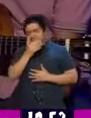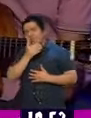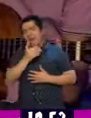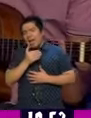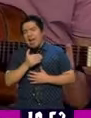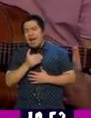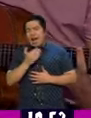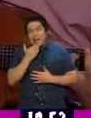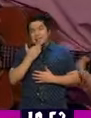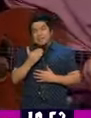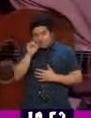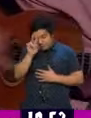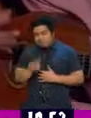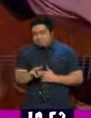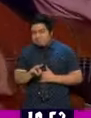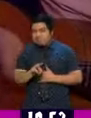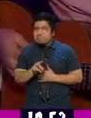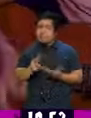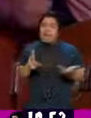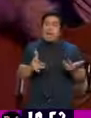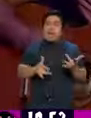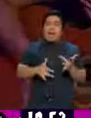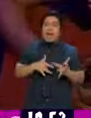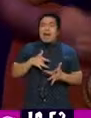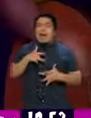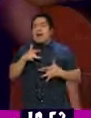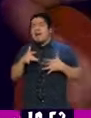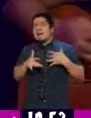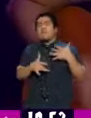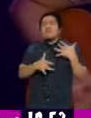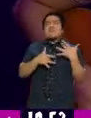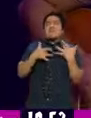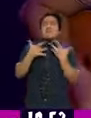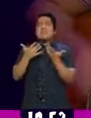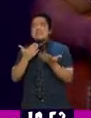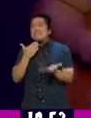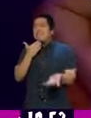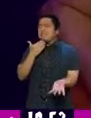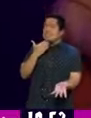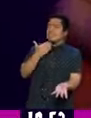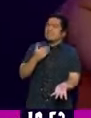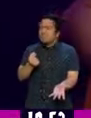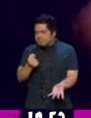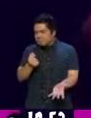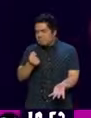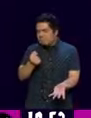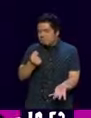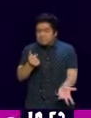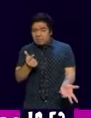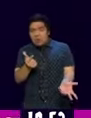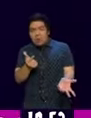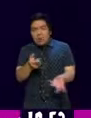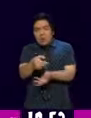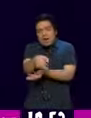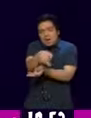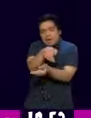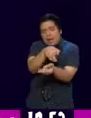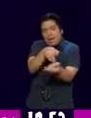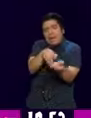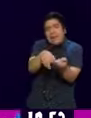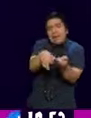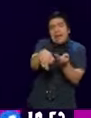Sabes bien, y está muy bien, que todo lo